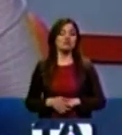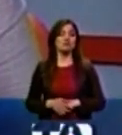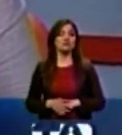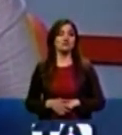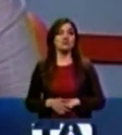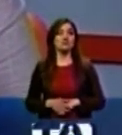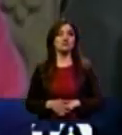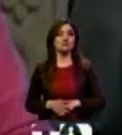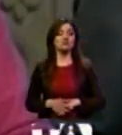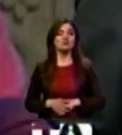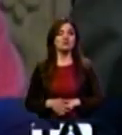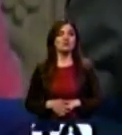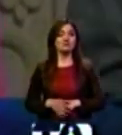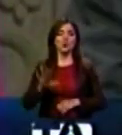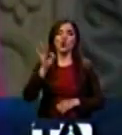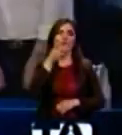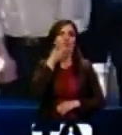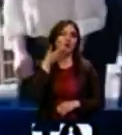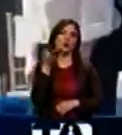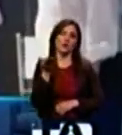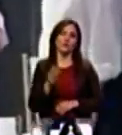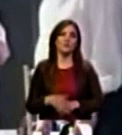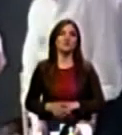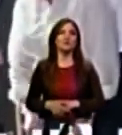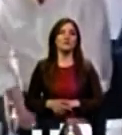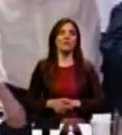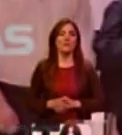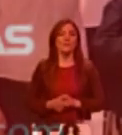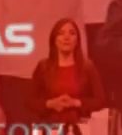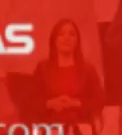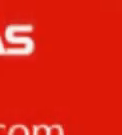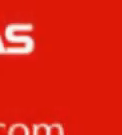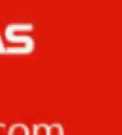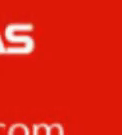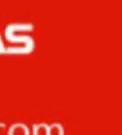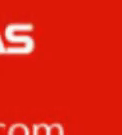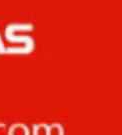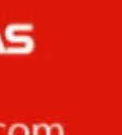la vicepresidencia de la República. Pero que se escoja la mejor. Luis Antonio Ruiz, 24 horas.